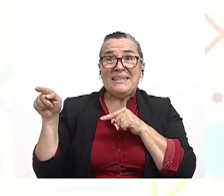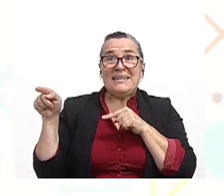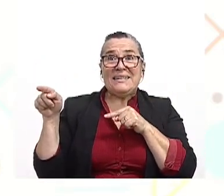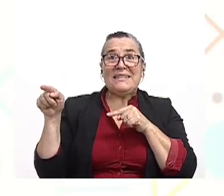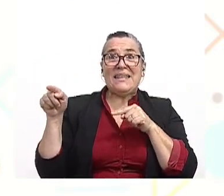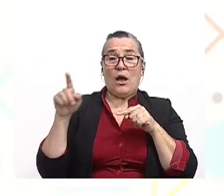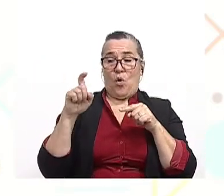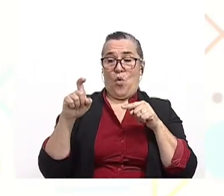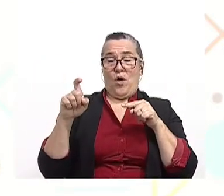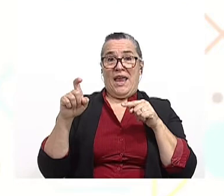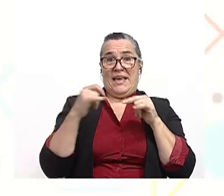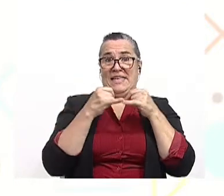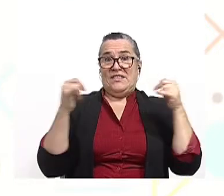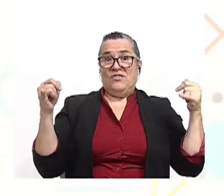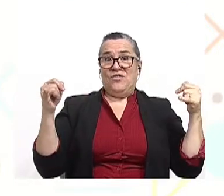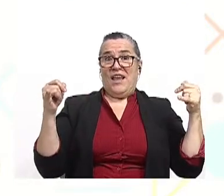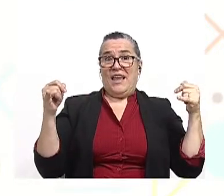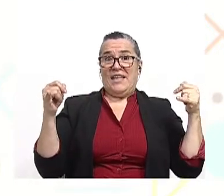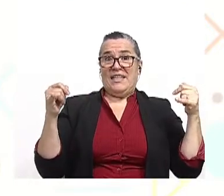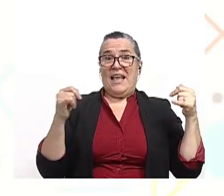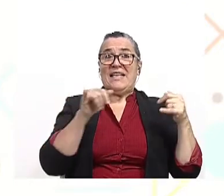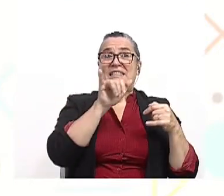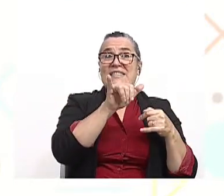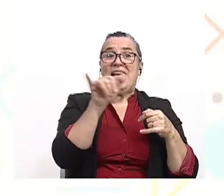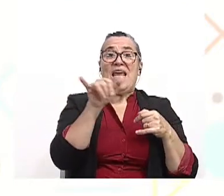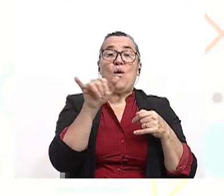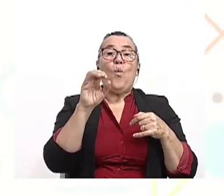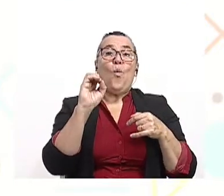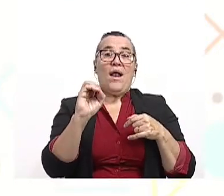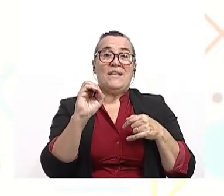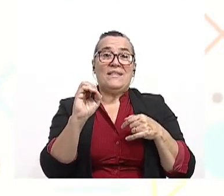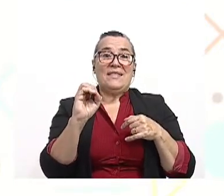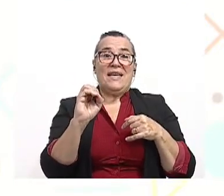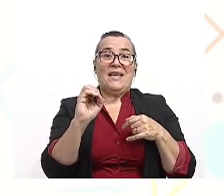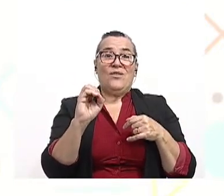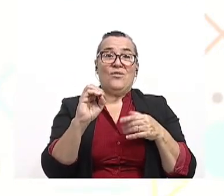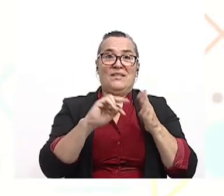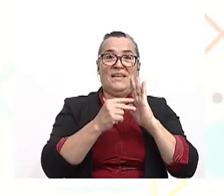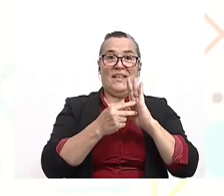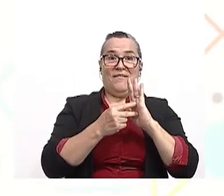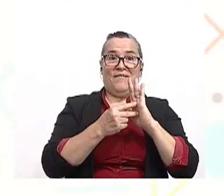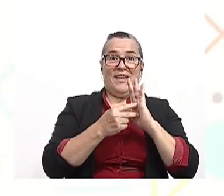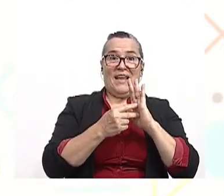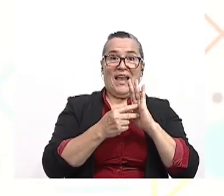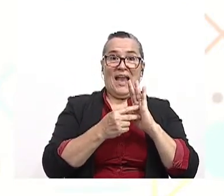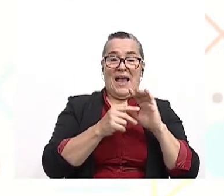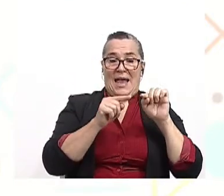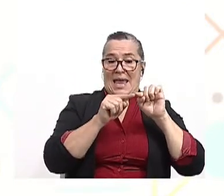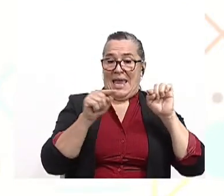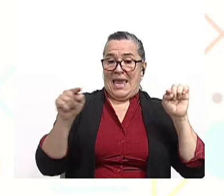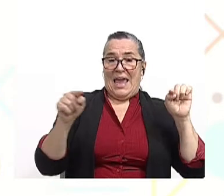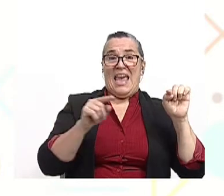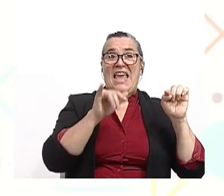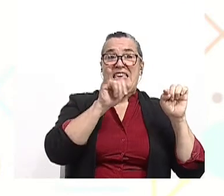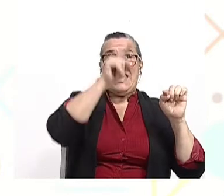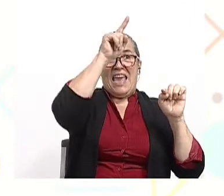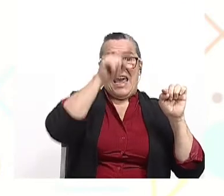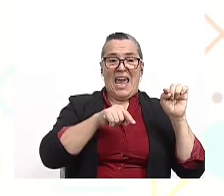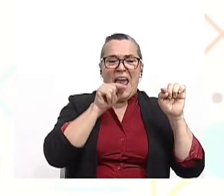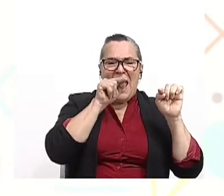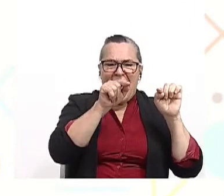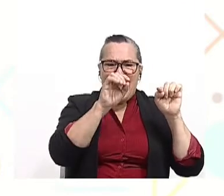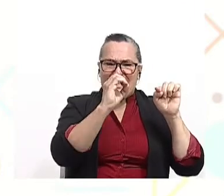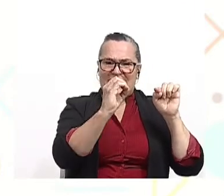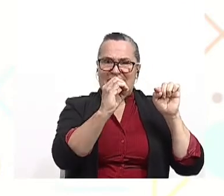el eje X, la recta es y igual a 0. El eje X es la recta horizontal, y igual a 0. Eso hay